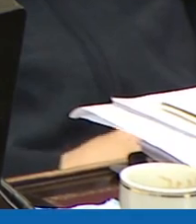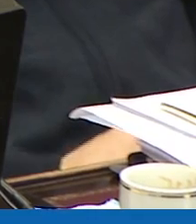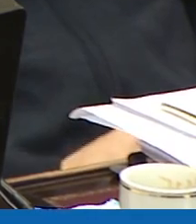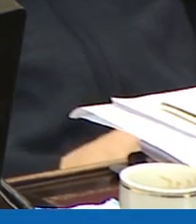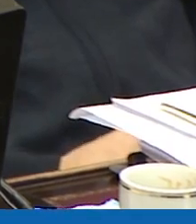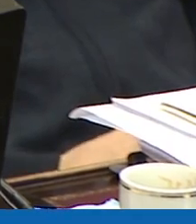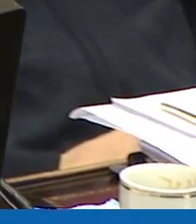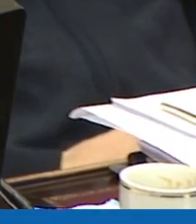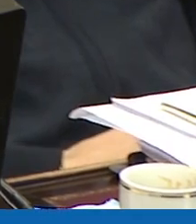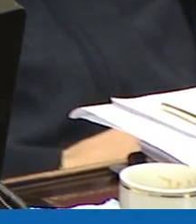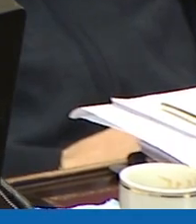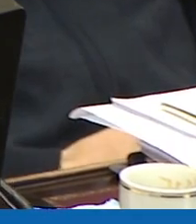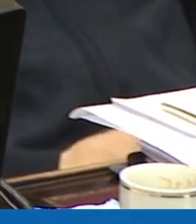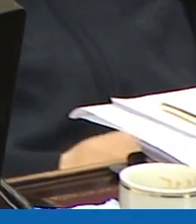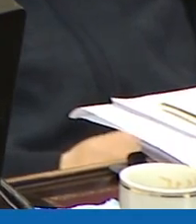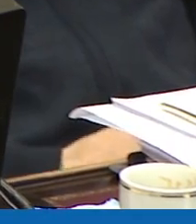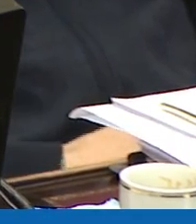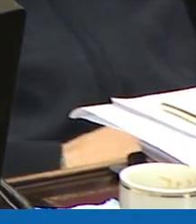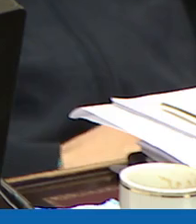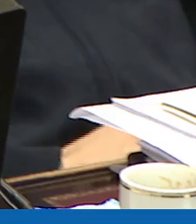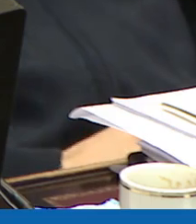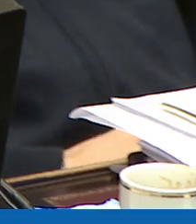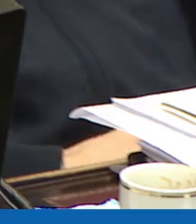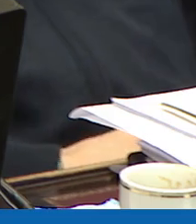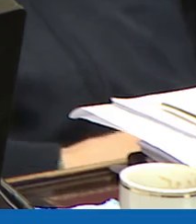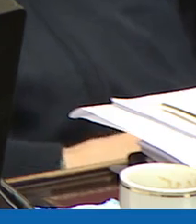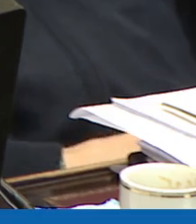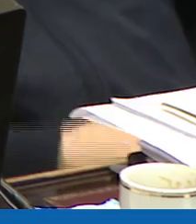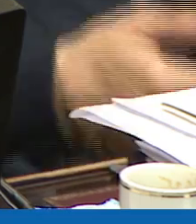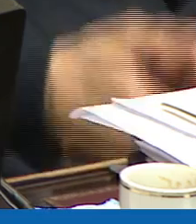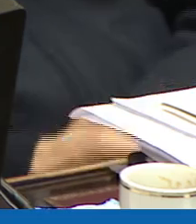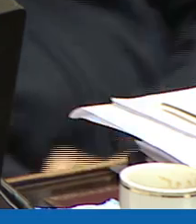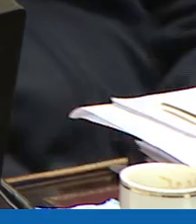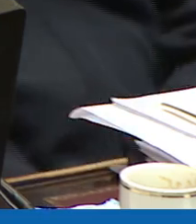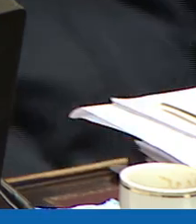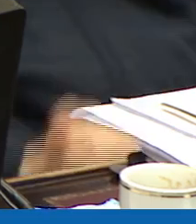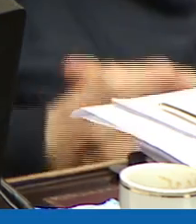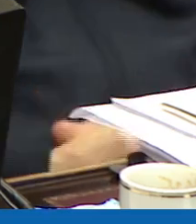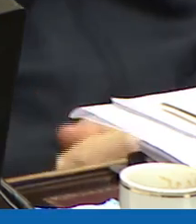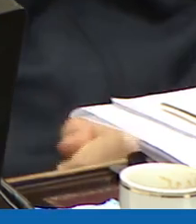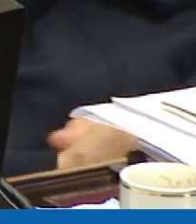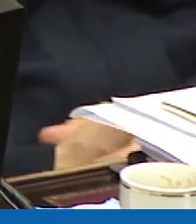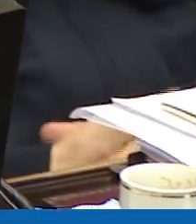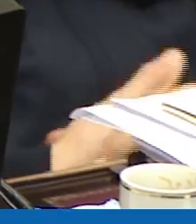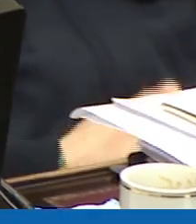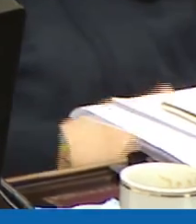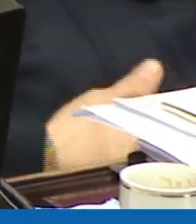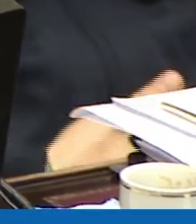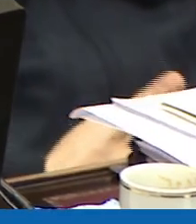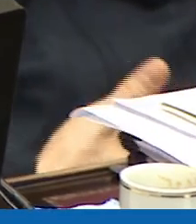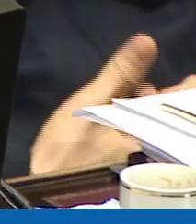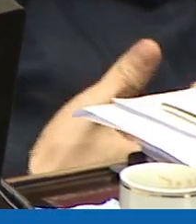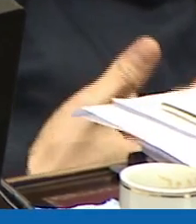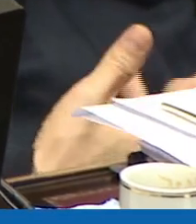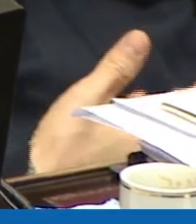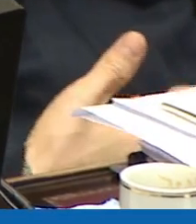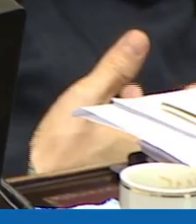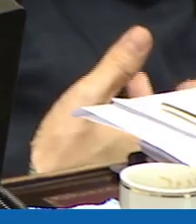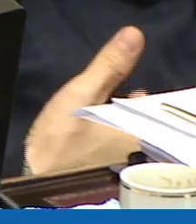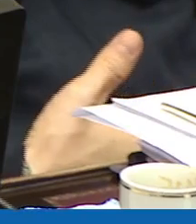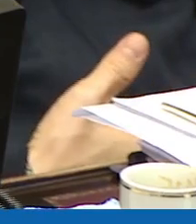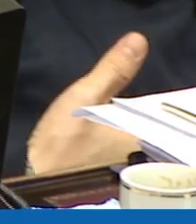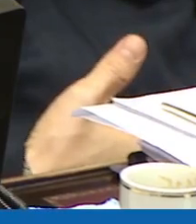en el recinto y se iban a tratar. Lo cual, en teoría, es redundante porque eso, de hecho, es así. Pero digo porque